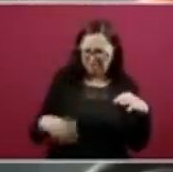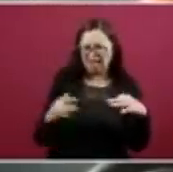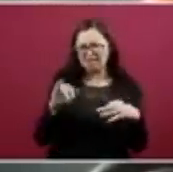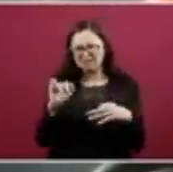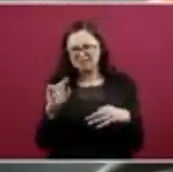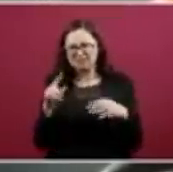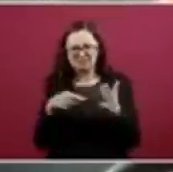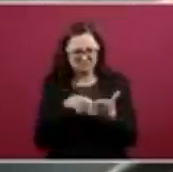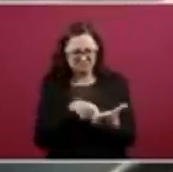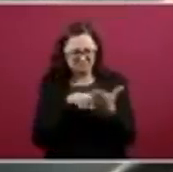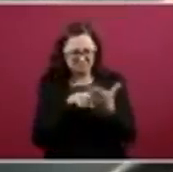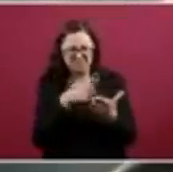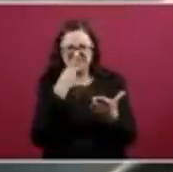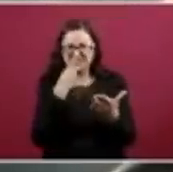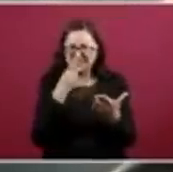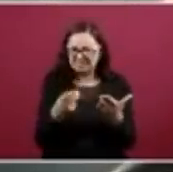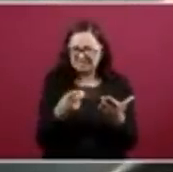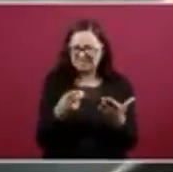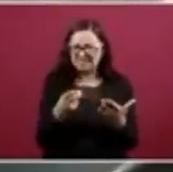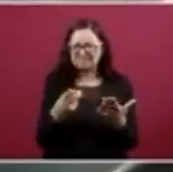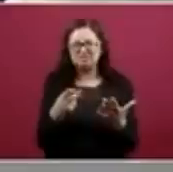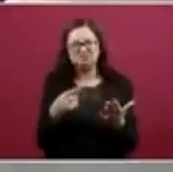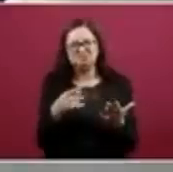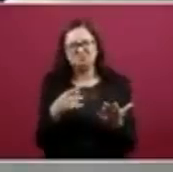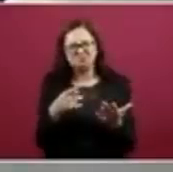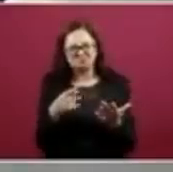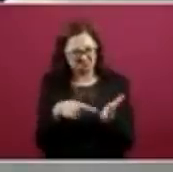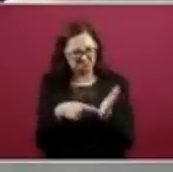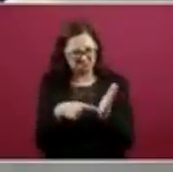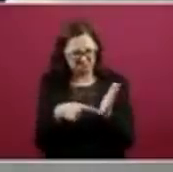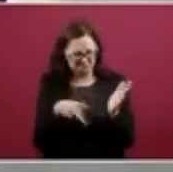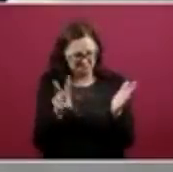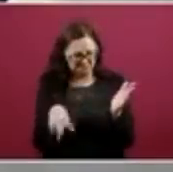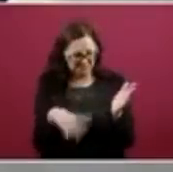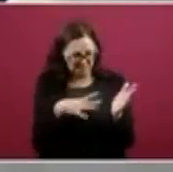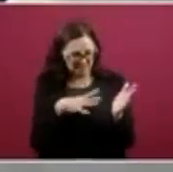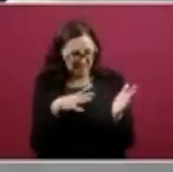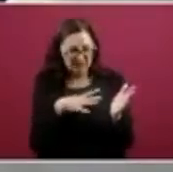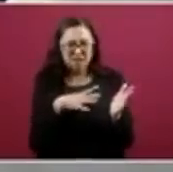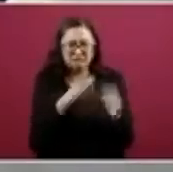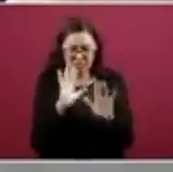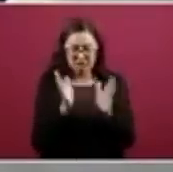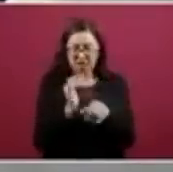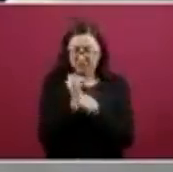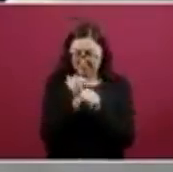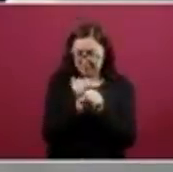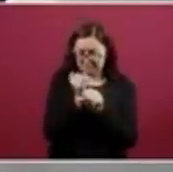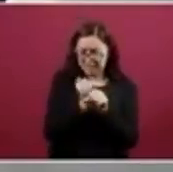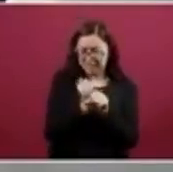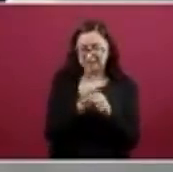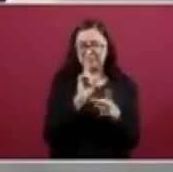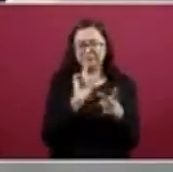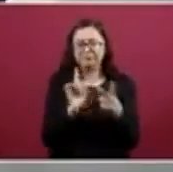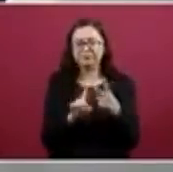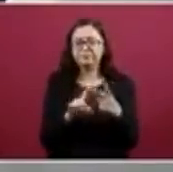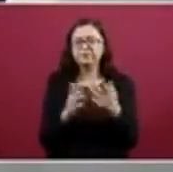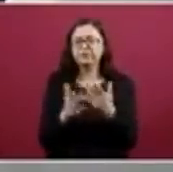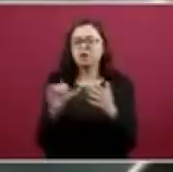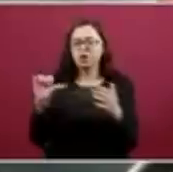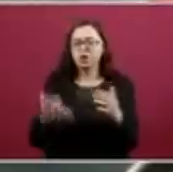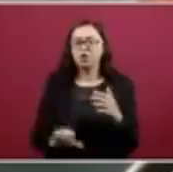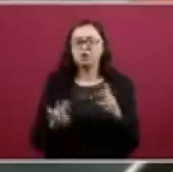real lo que decía esto. Y hoy publicamos en el Financiero una encuesta sobre preferencias